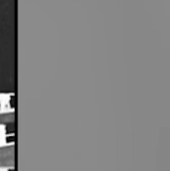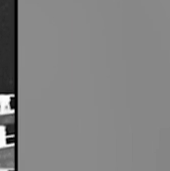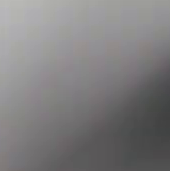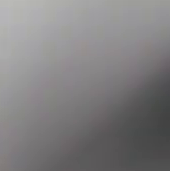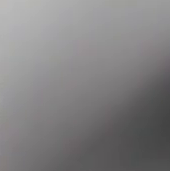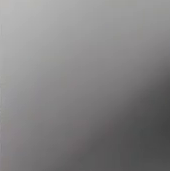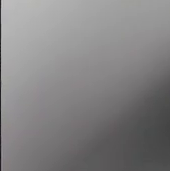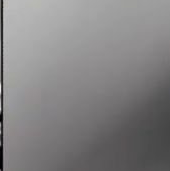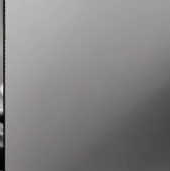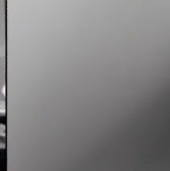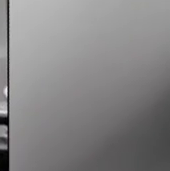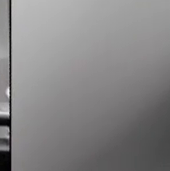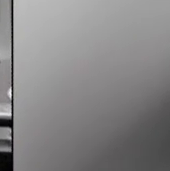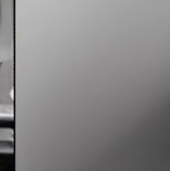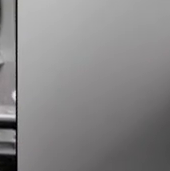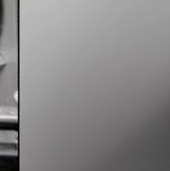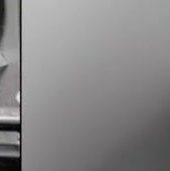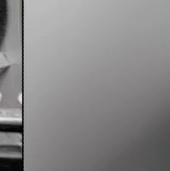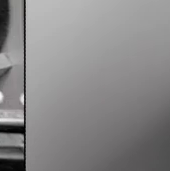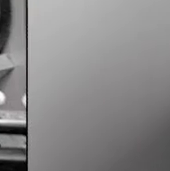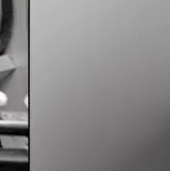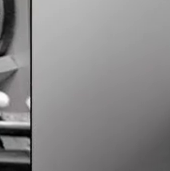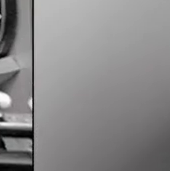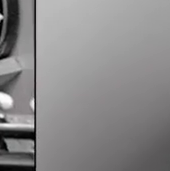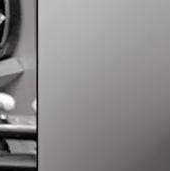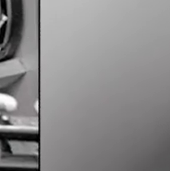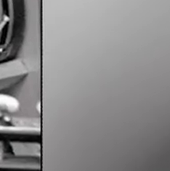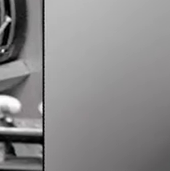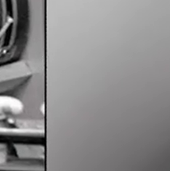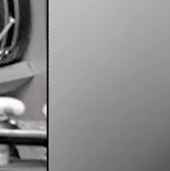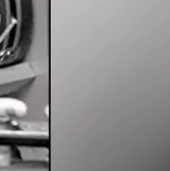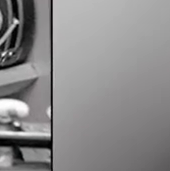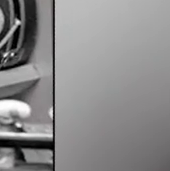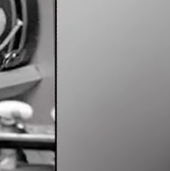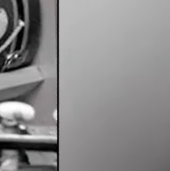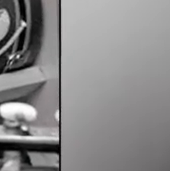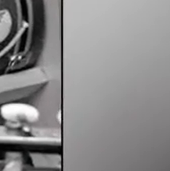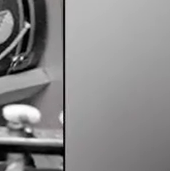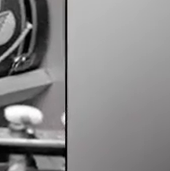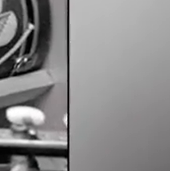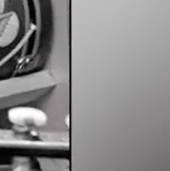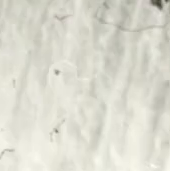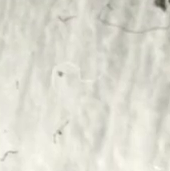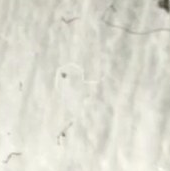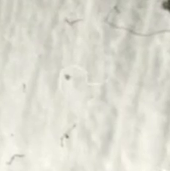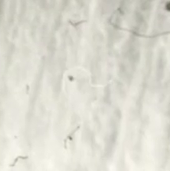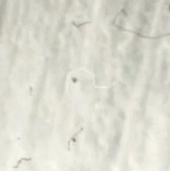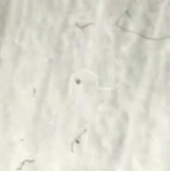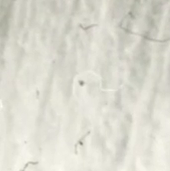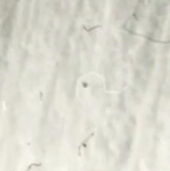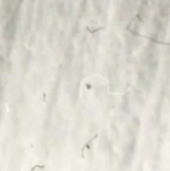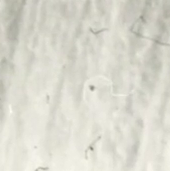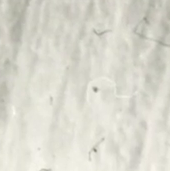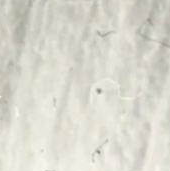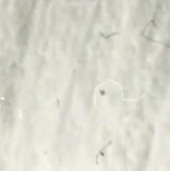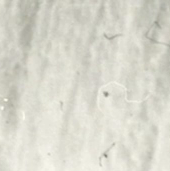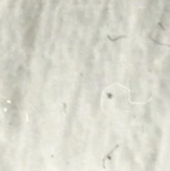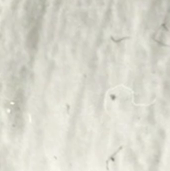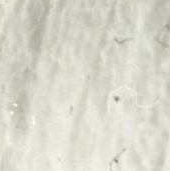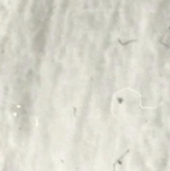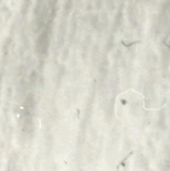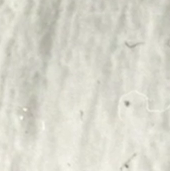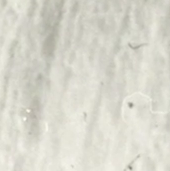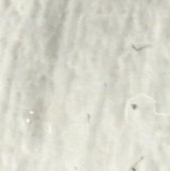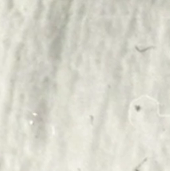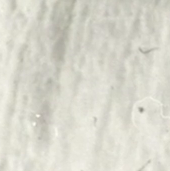jazz se casó en un par de ocasiones la segunda vez con la mexicana Gabriela Canseco y vivió sus últimos años en Playa